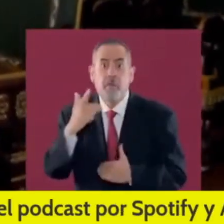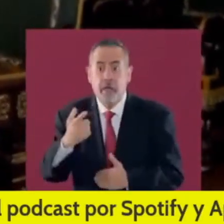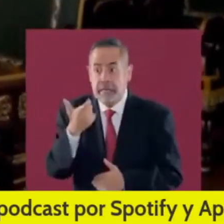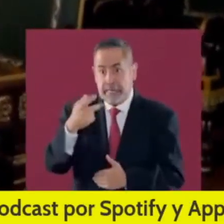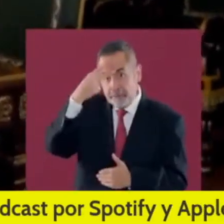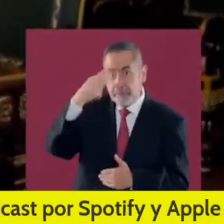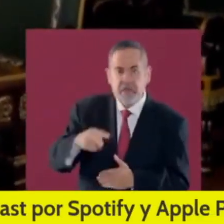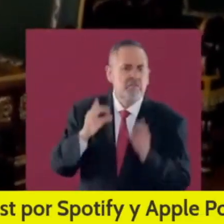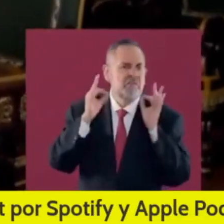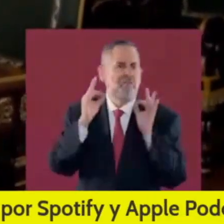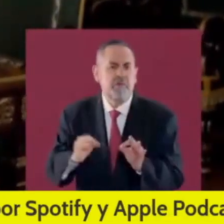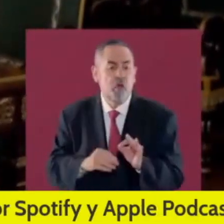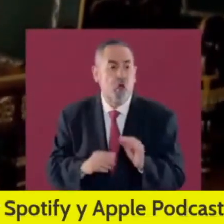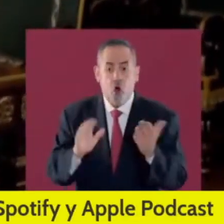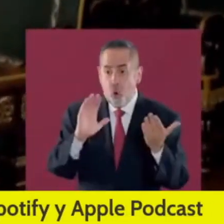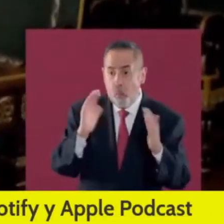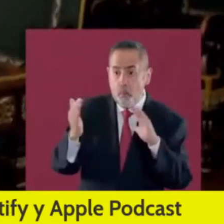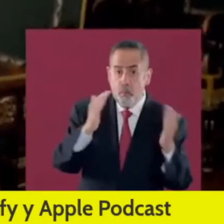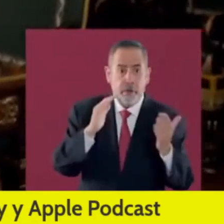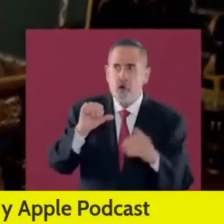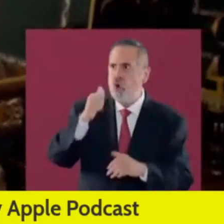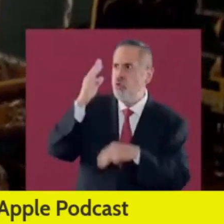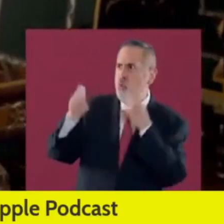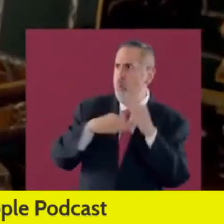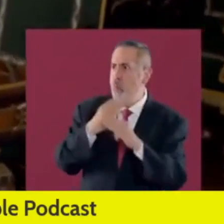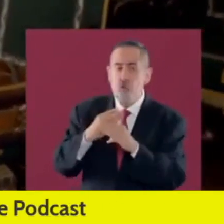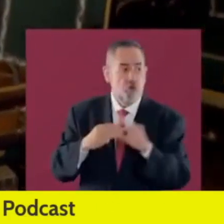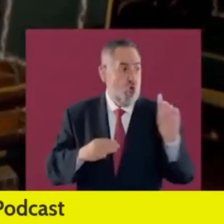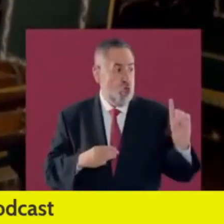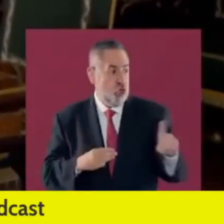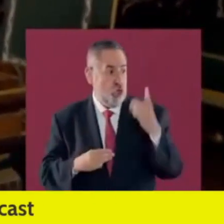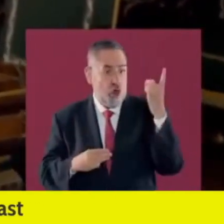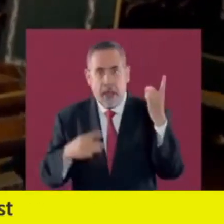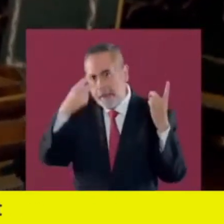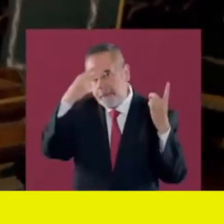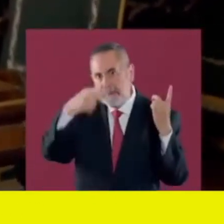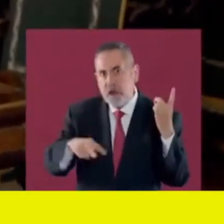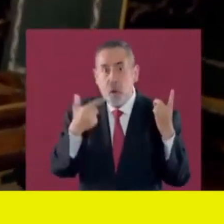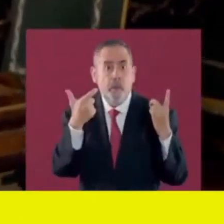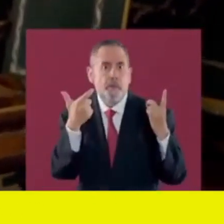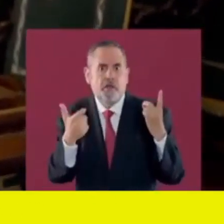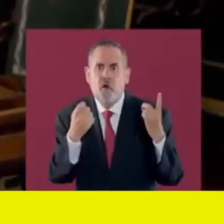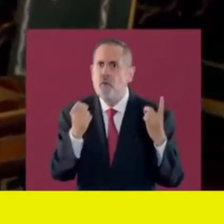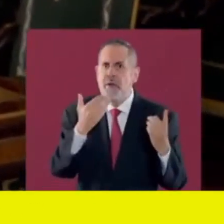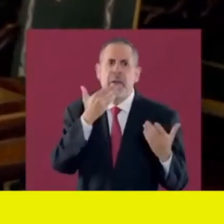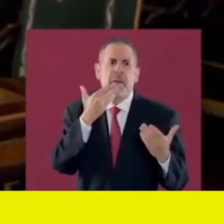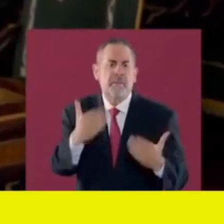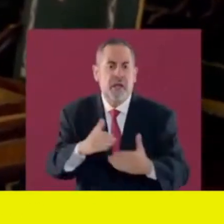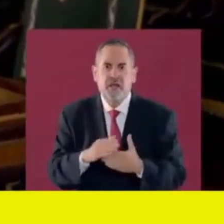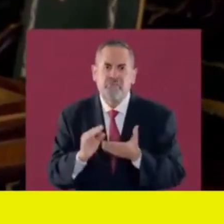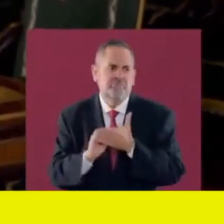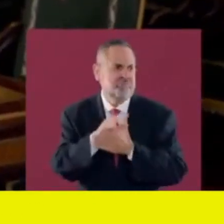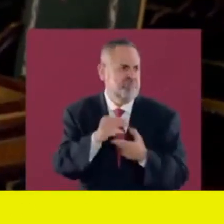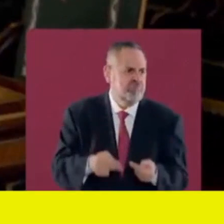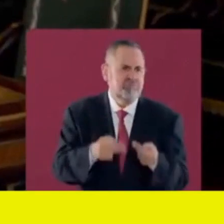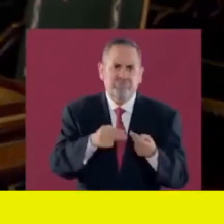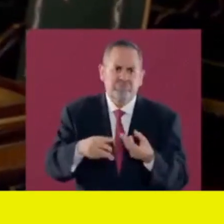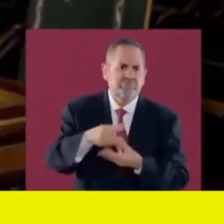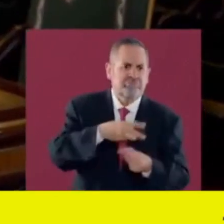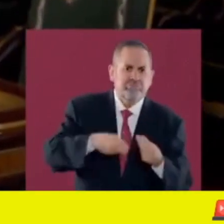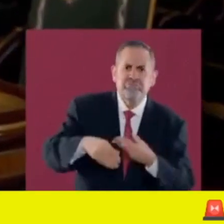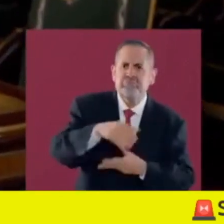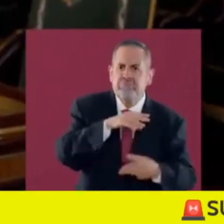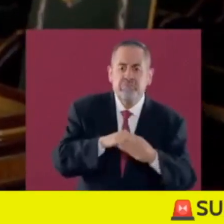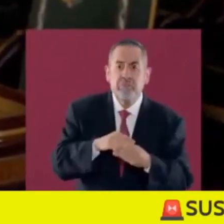peso mexicano es la moneda que más se ha fortalecido en el mundo con relación al dólar. Está llegando